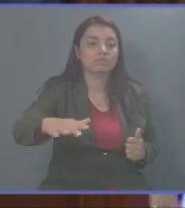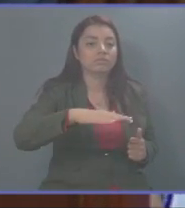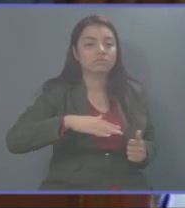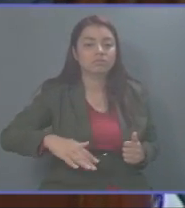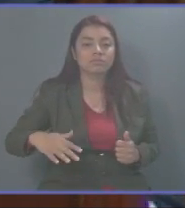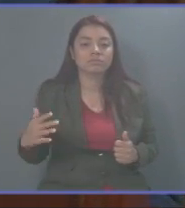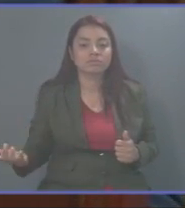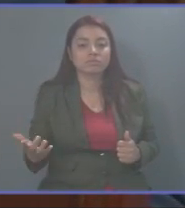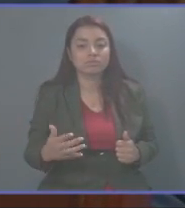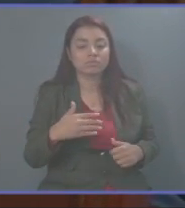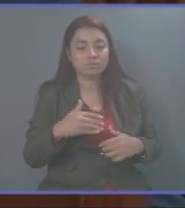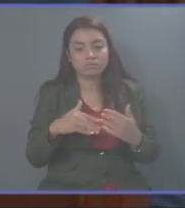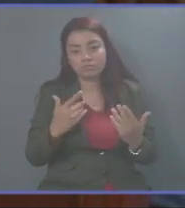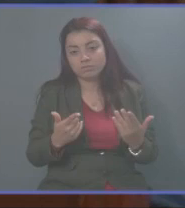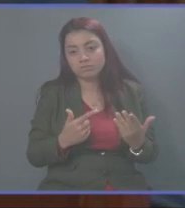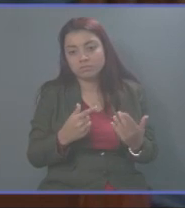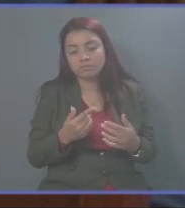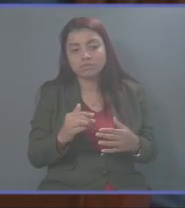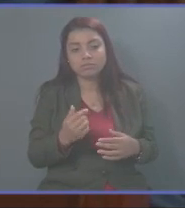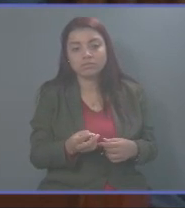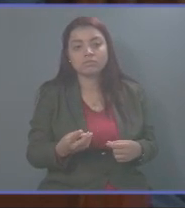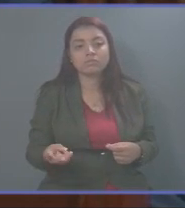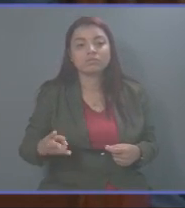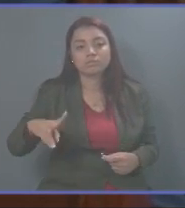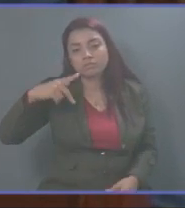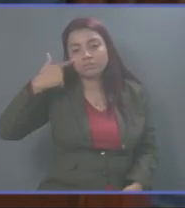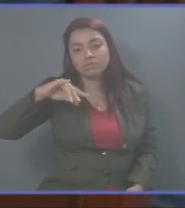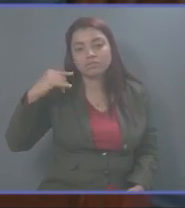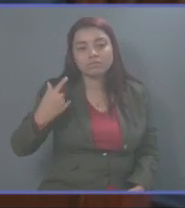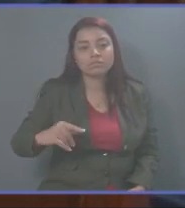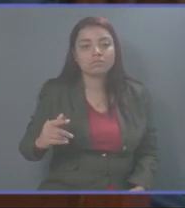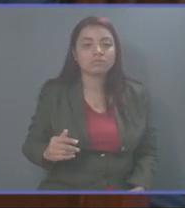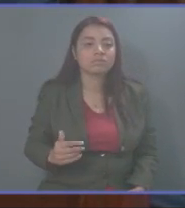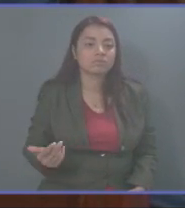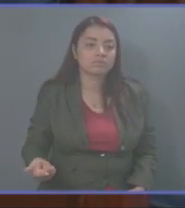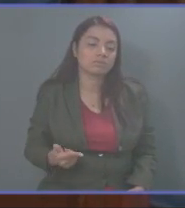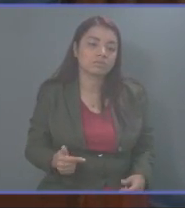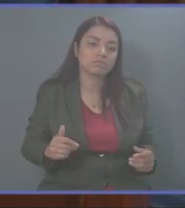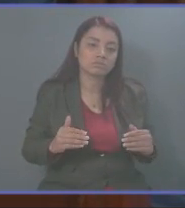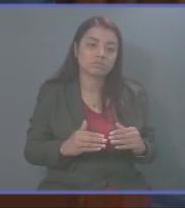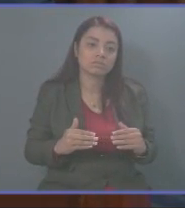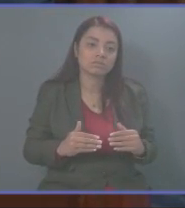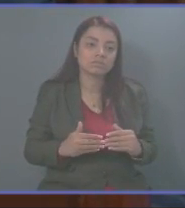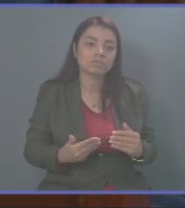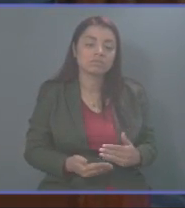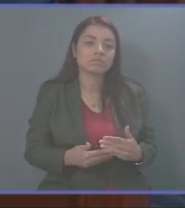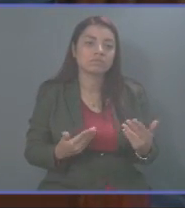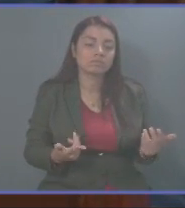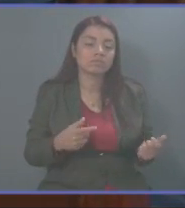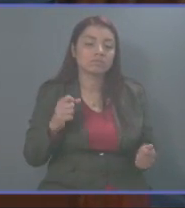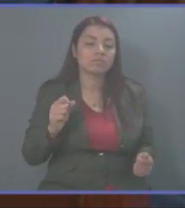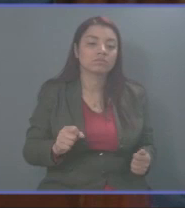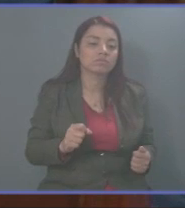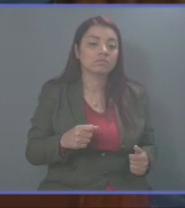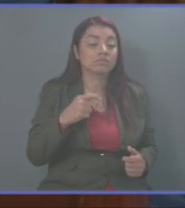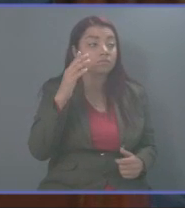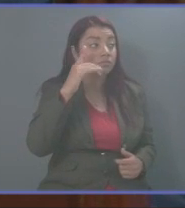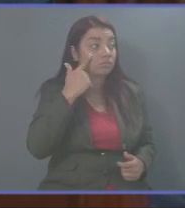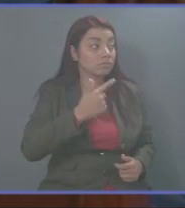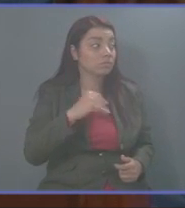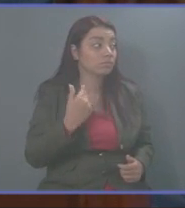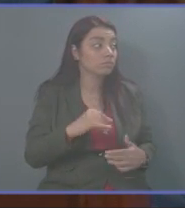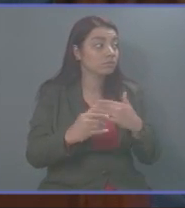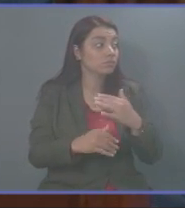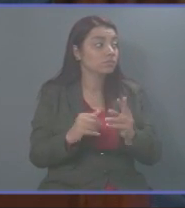contacto con residuos o material peligroso. Asimismo, se consideran como residuos peligrosos los catalogados